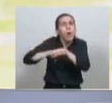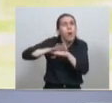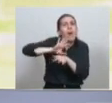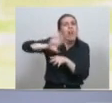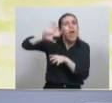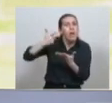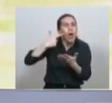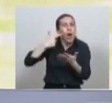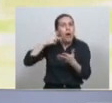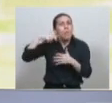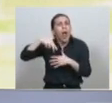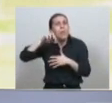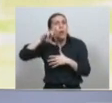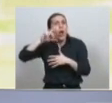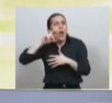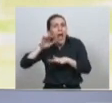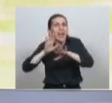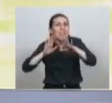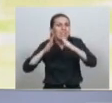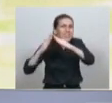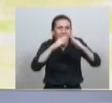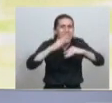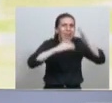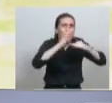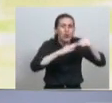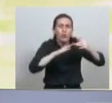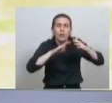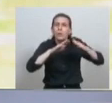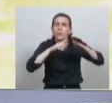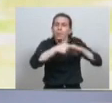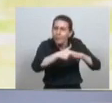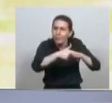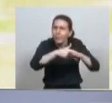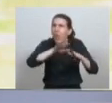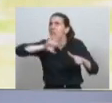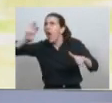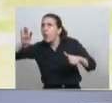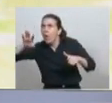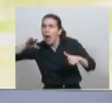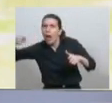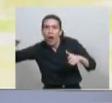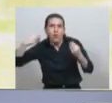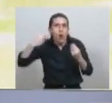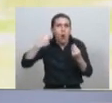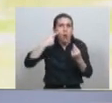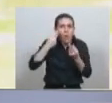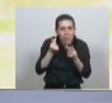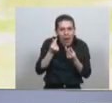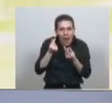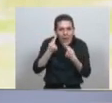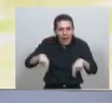este acuerdo quería que se supiera la noticia alberto o era sorpresa y algo pasó